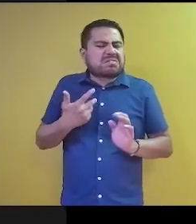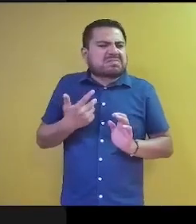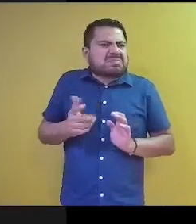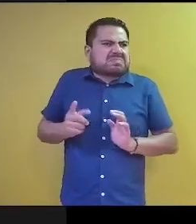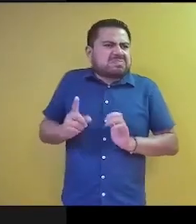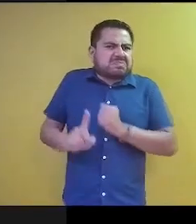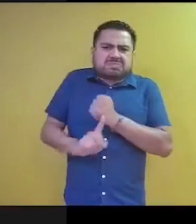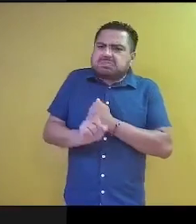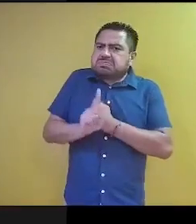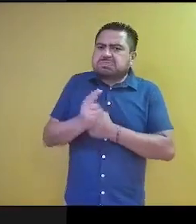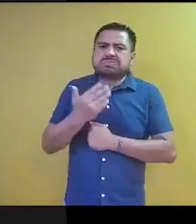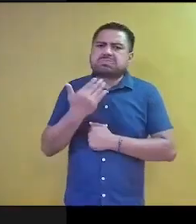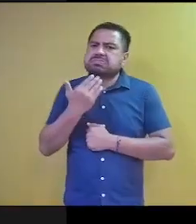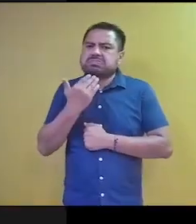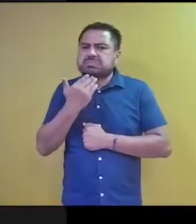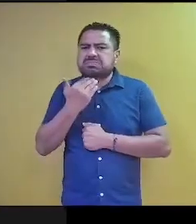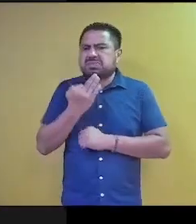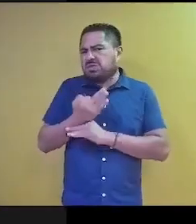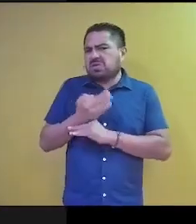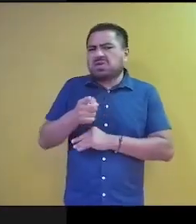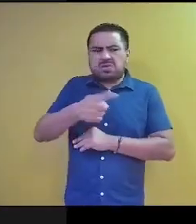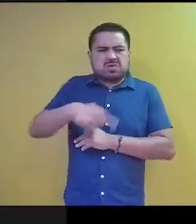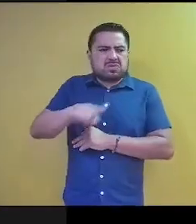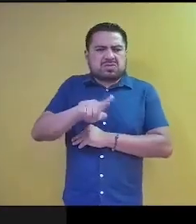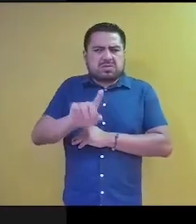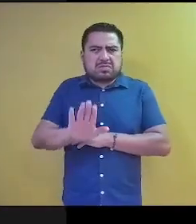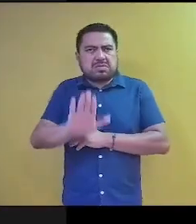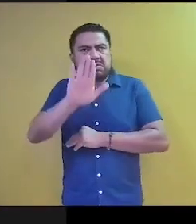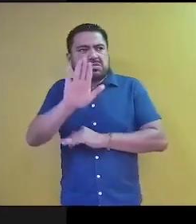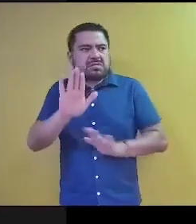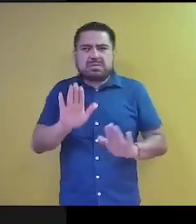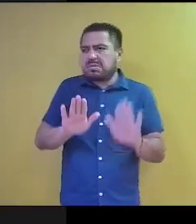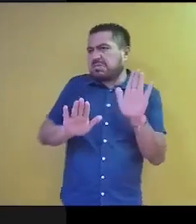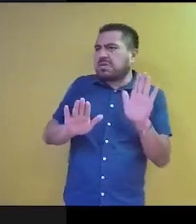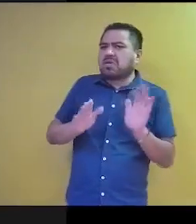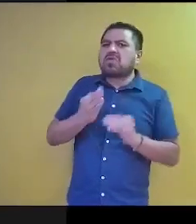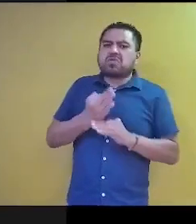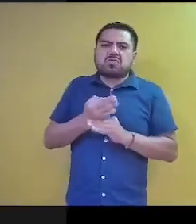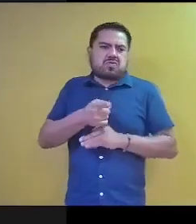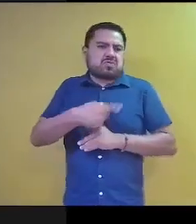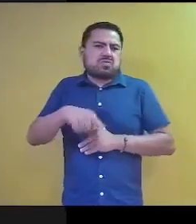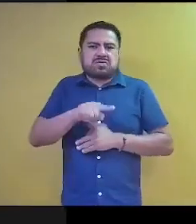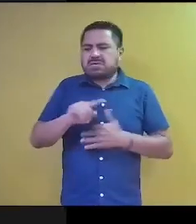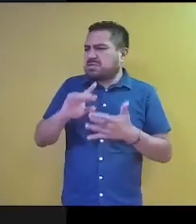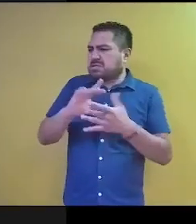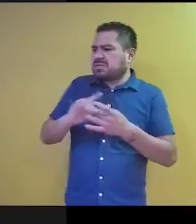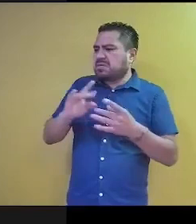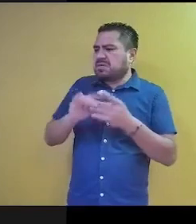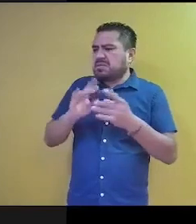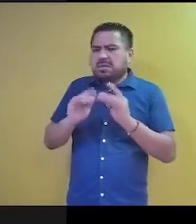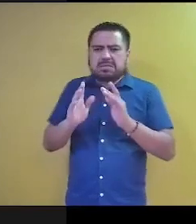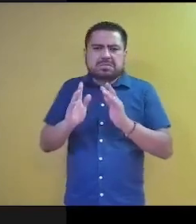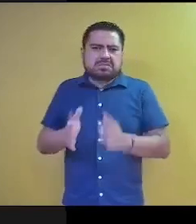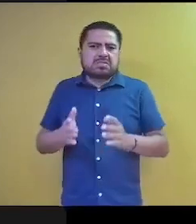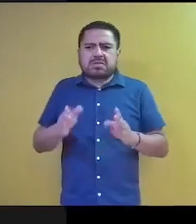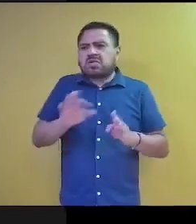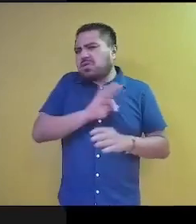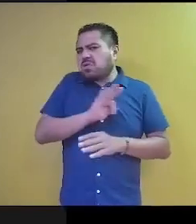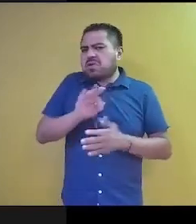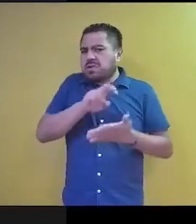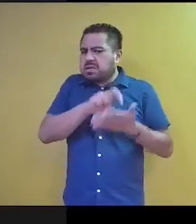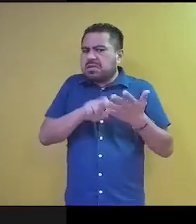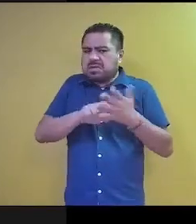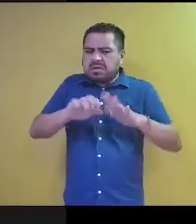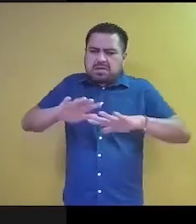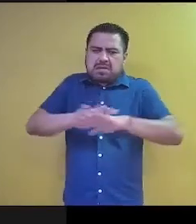inconveniente, dadas las intervenciones y la motivación que ustedes han señalado, en realizar las